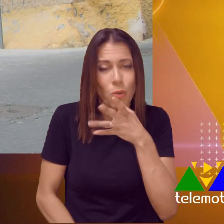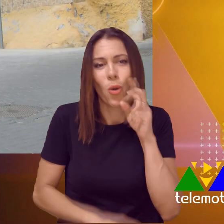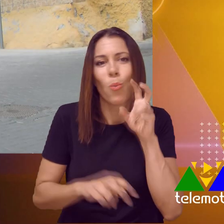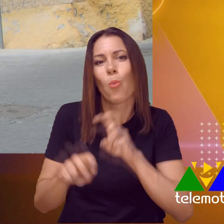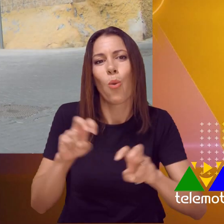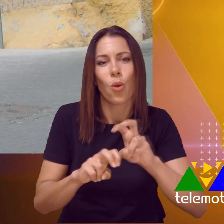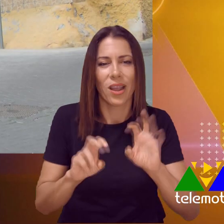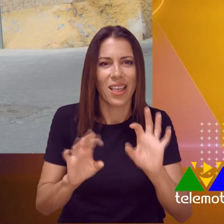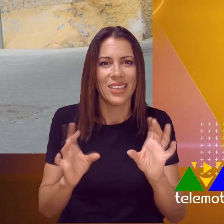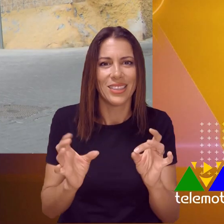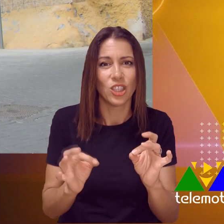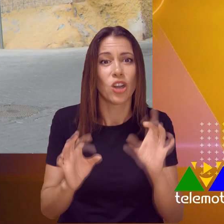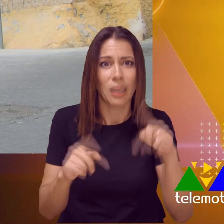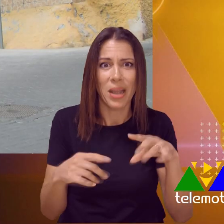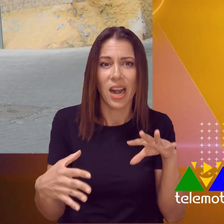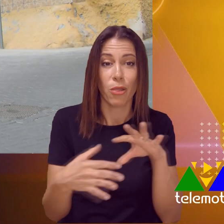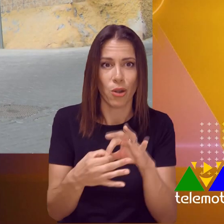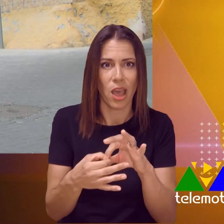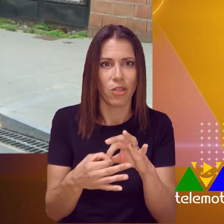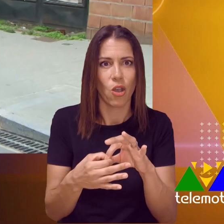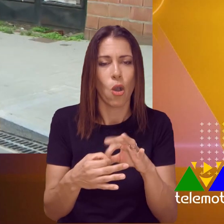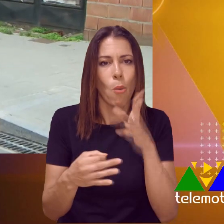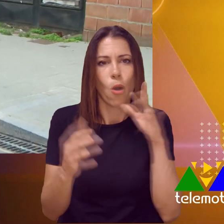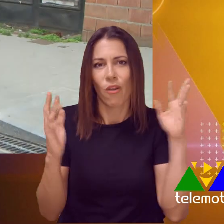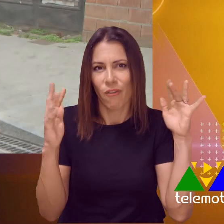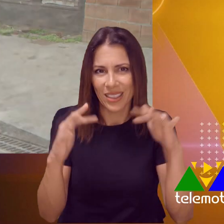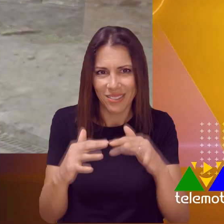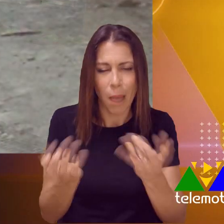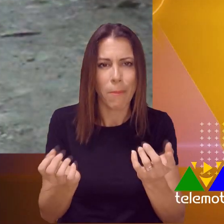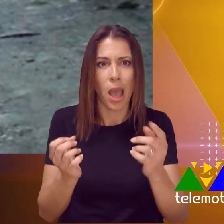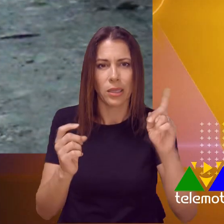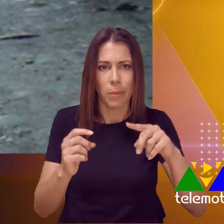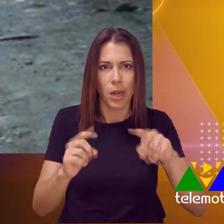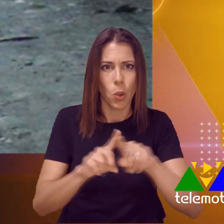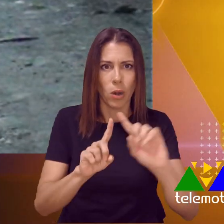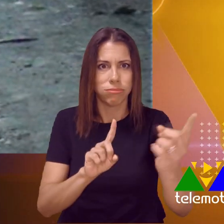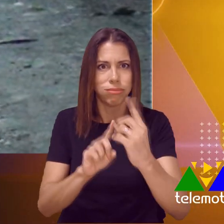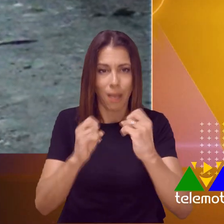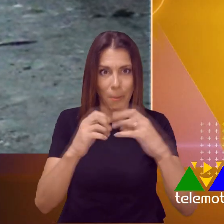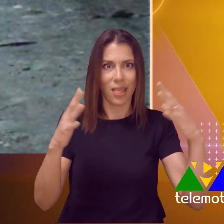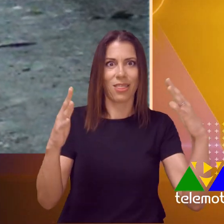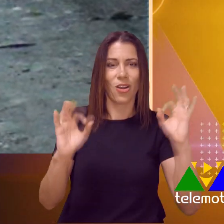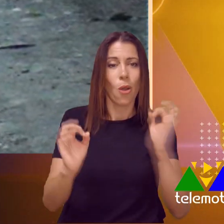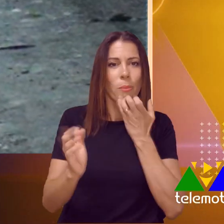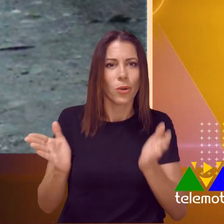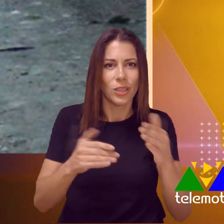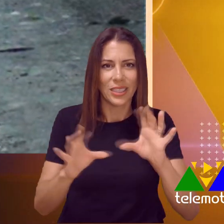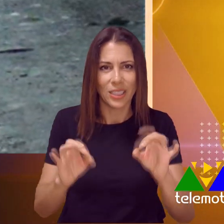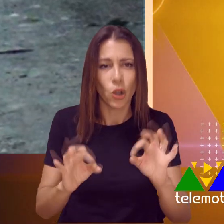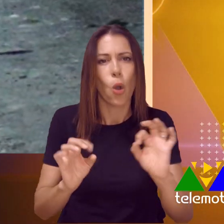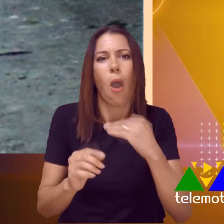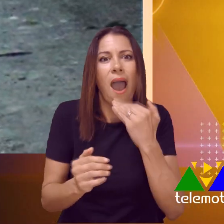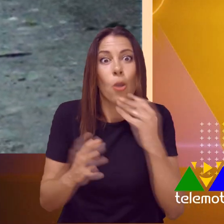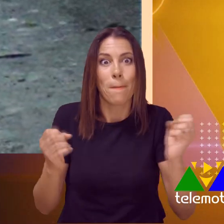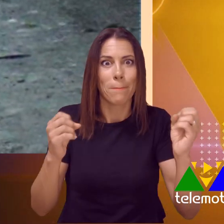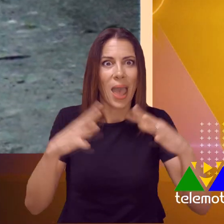de tesoros relacionada, como podemos ver, de fantasmas, de apariciones, de tesoros escondidos, de algo mágico